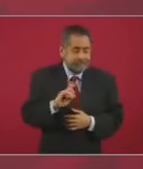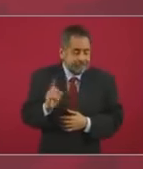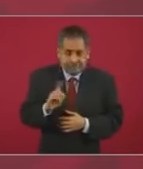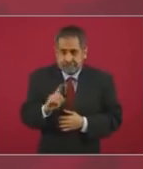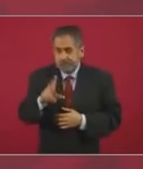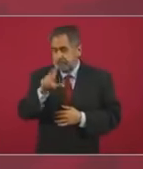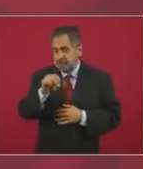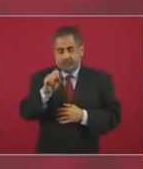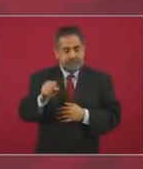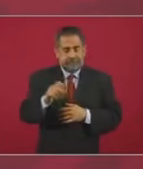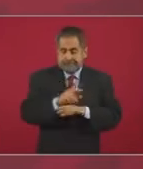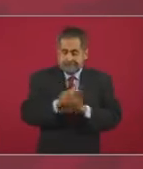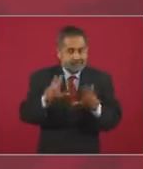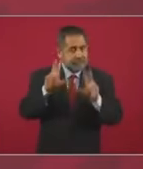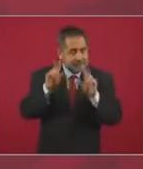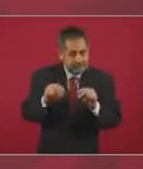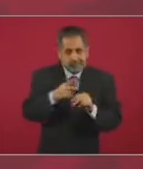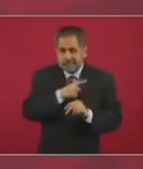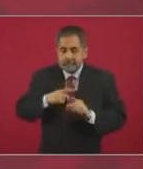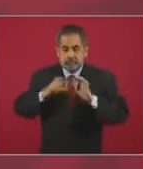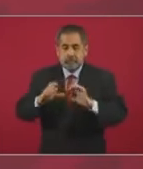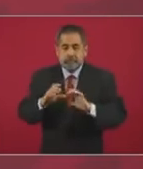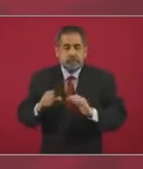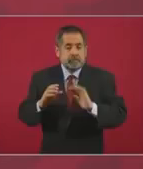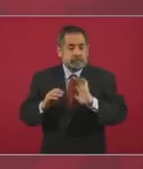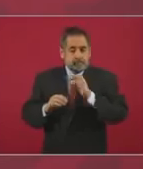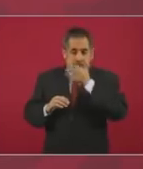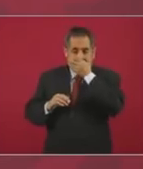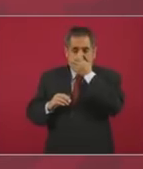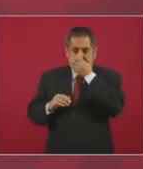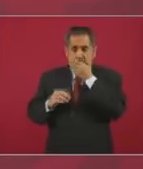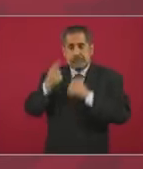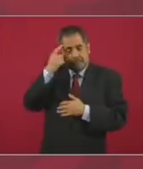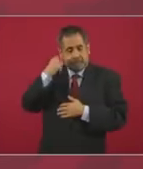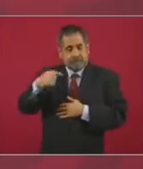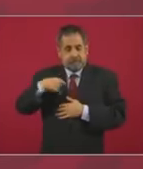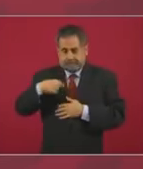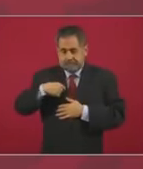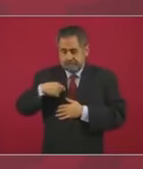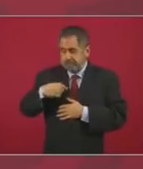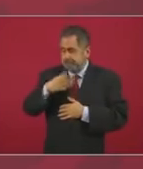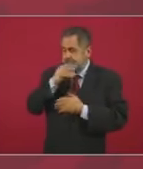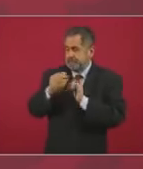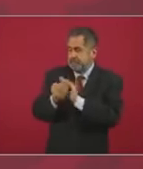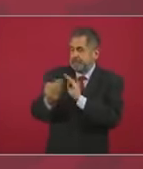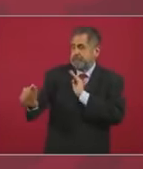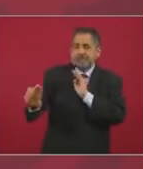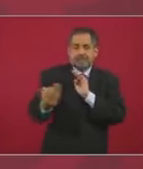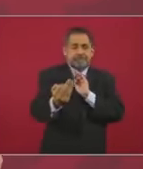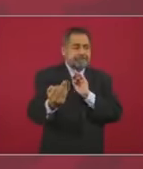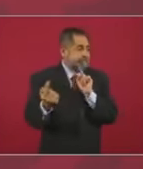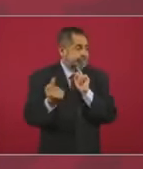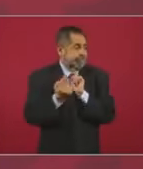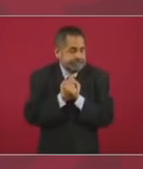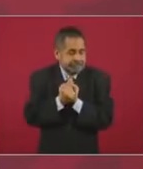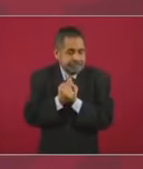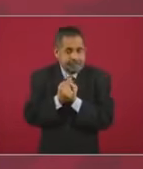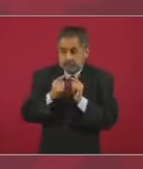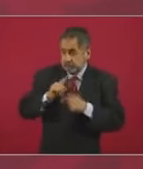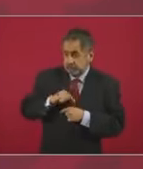No es así, no es así. El cubrebocas se utiliza cuando no se puede mantener la sana distancia para proteger a las